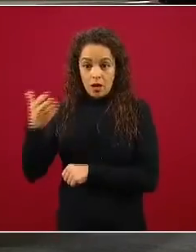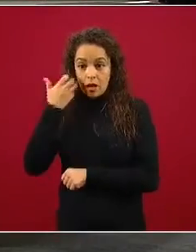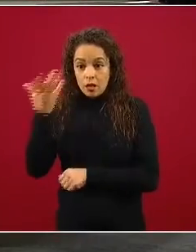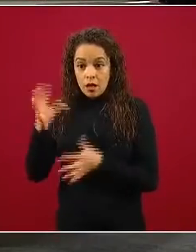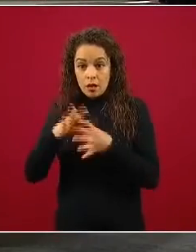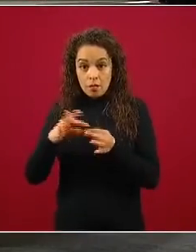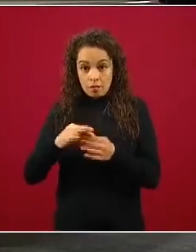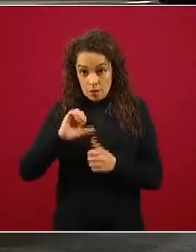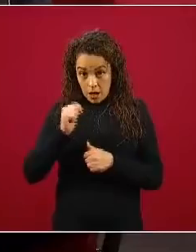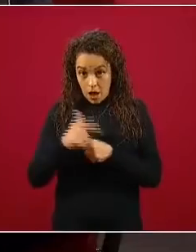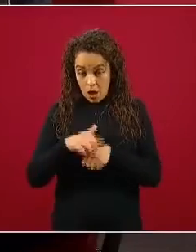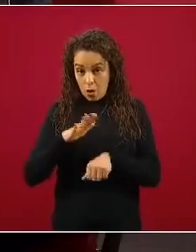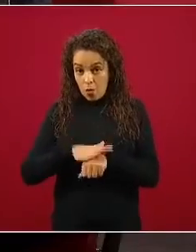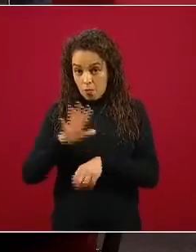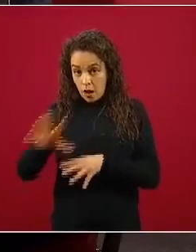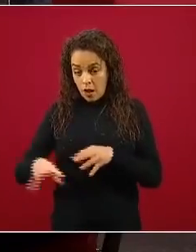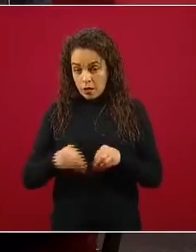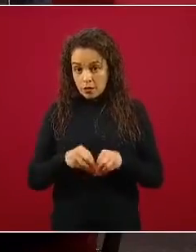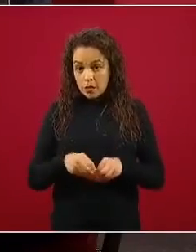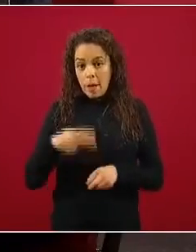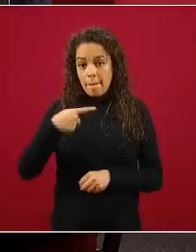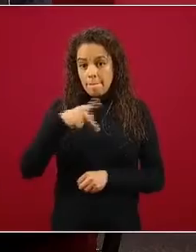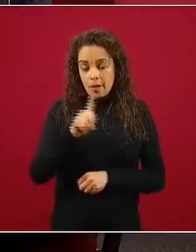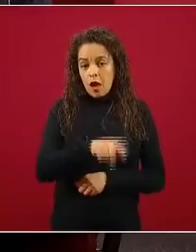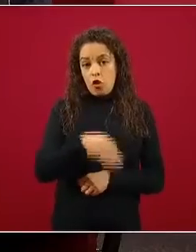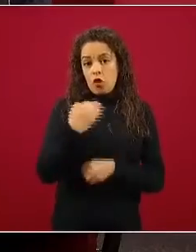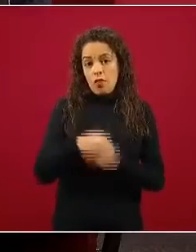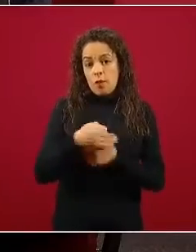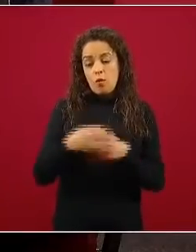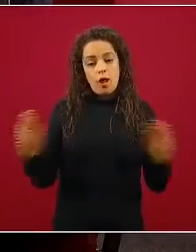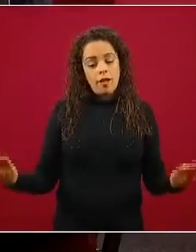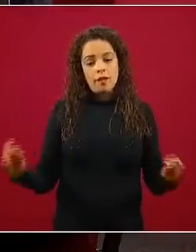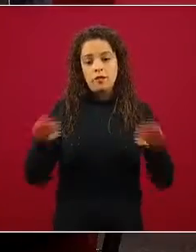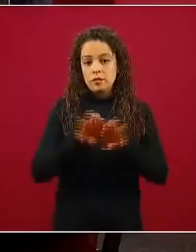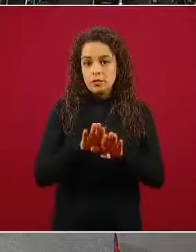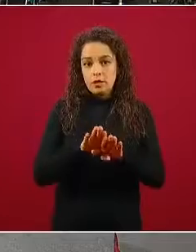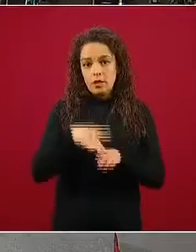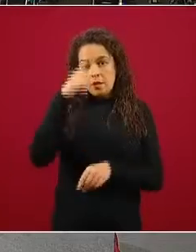cierre temporal en lo que se garantiza que no hay más contagios.